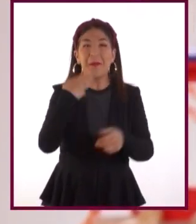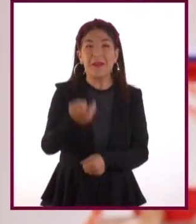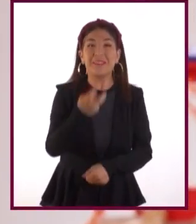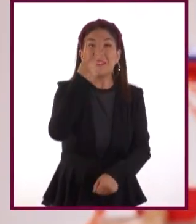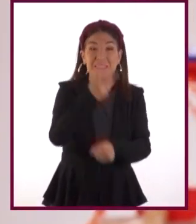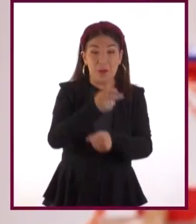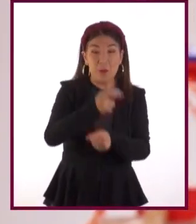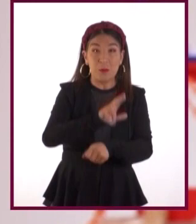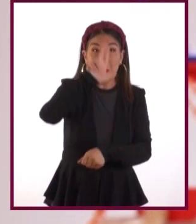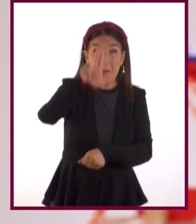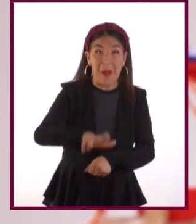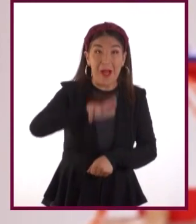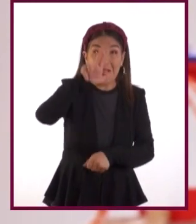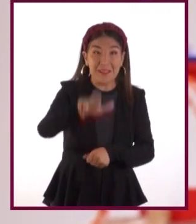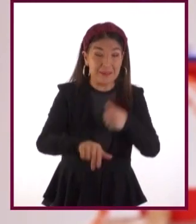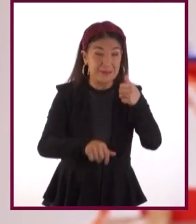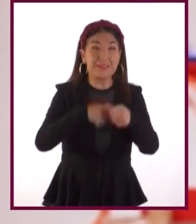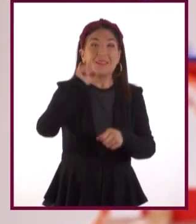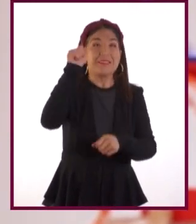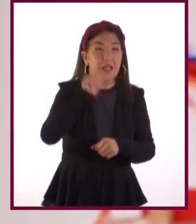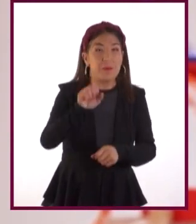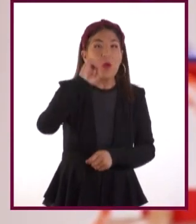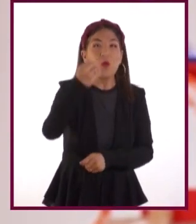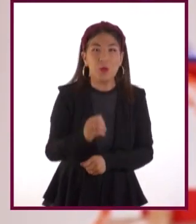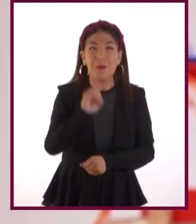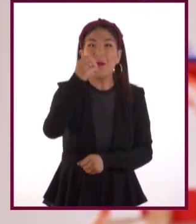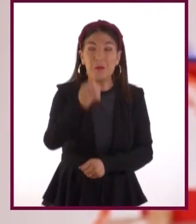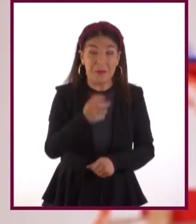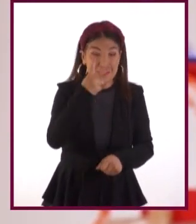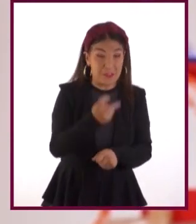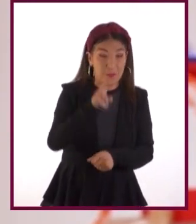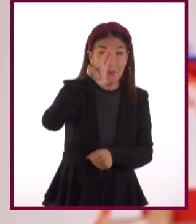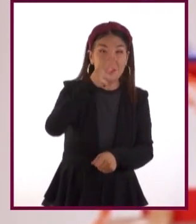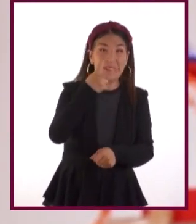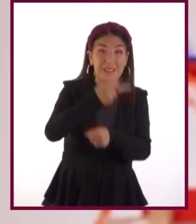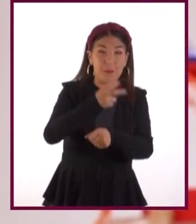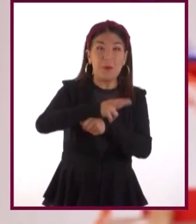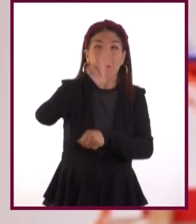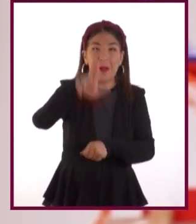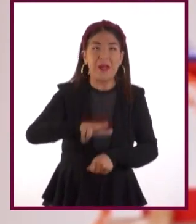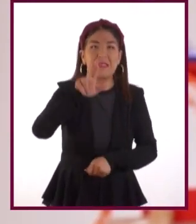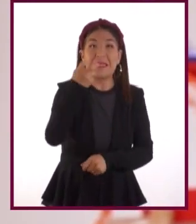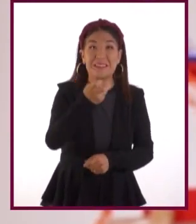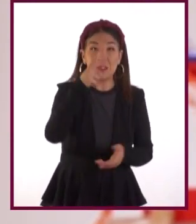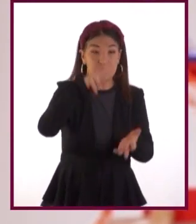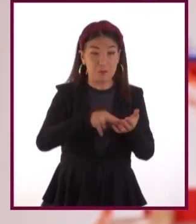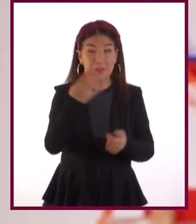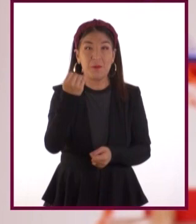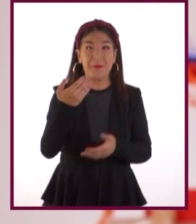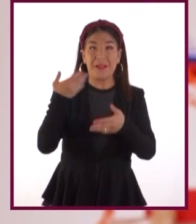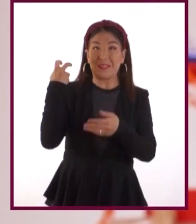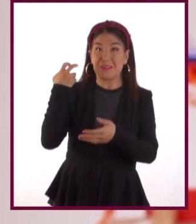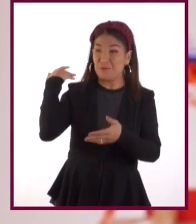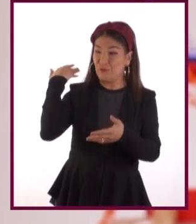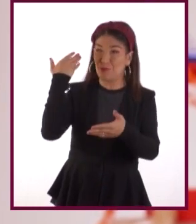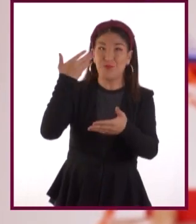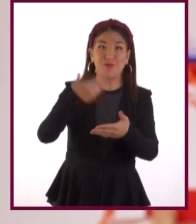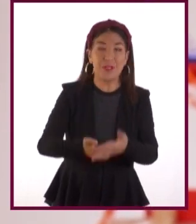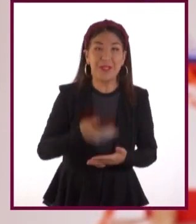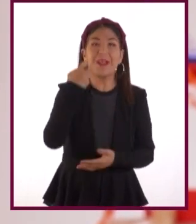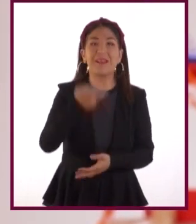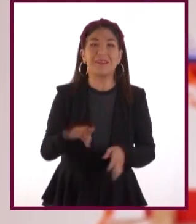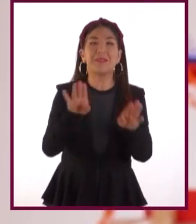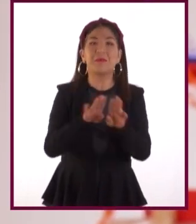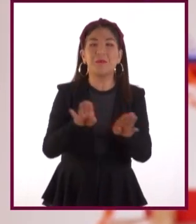que se celebra en el segundo martes de cada octubre. Esto desde 2009 con el propósito de mejorar la visibilidad de las